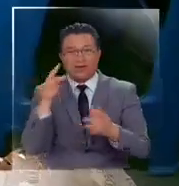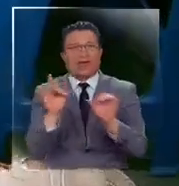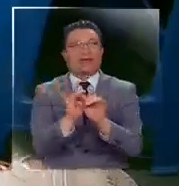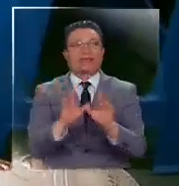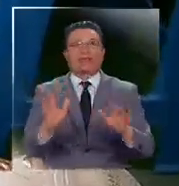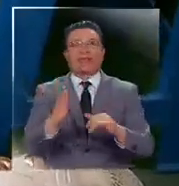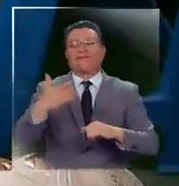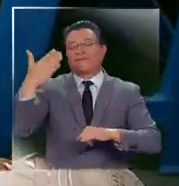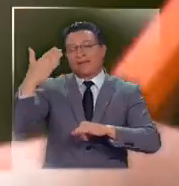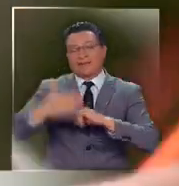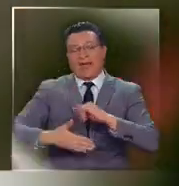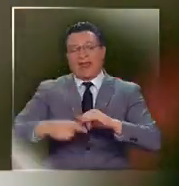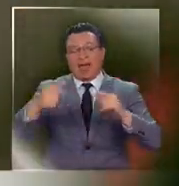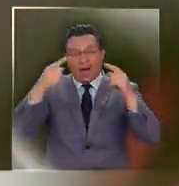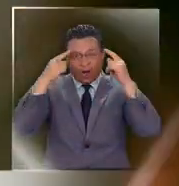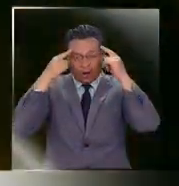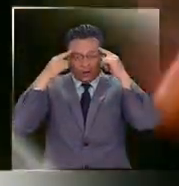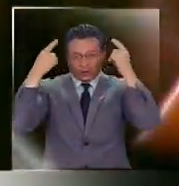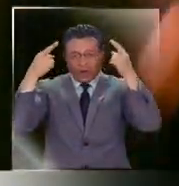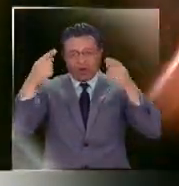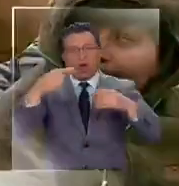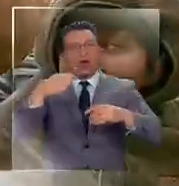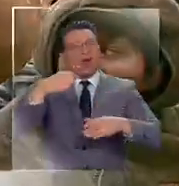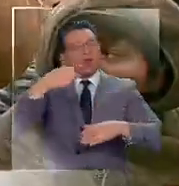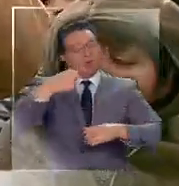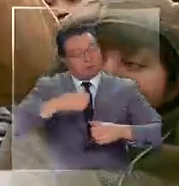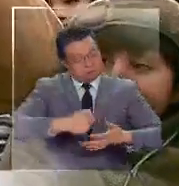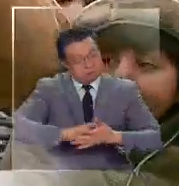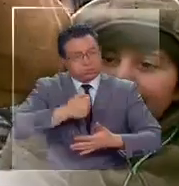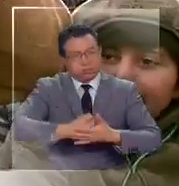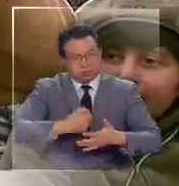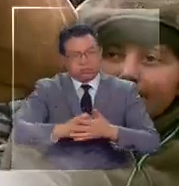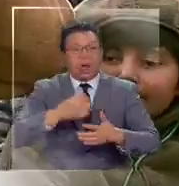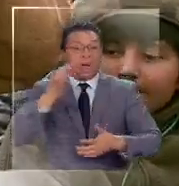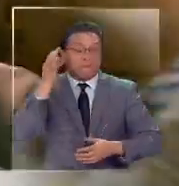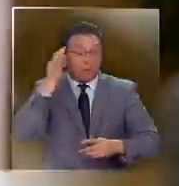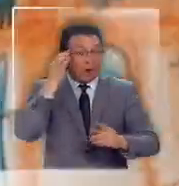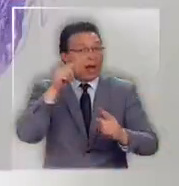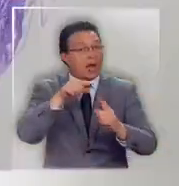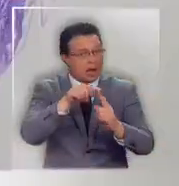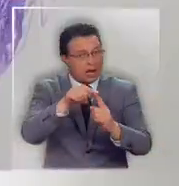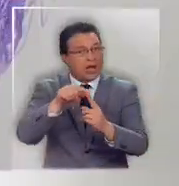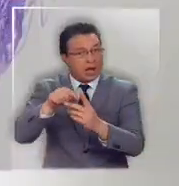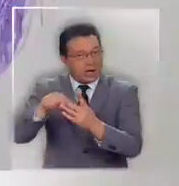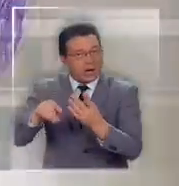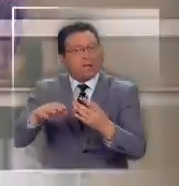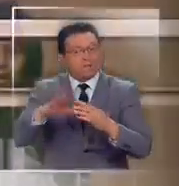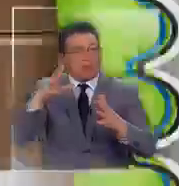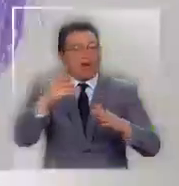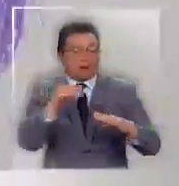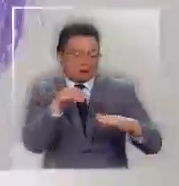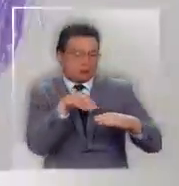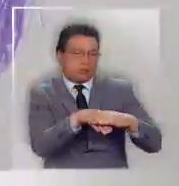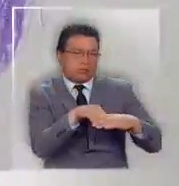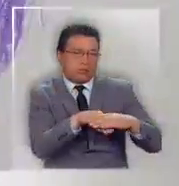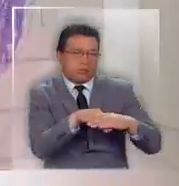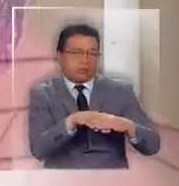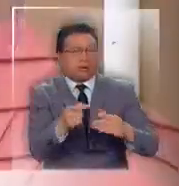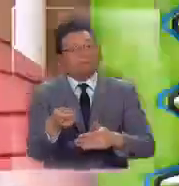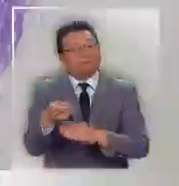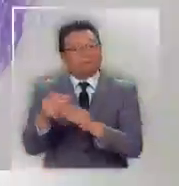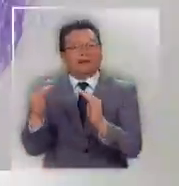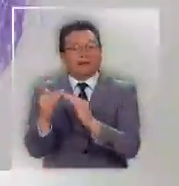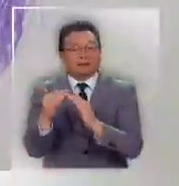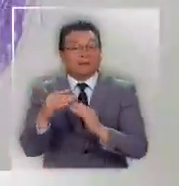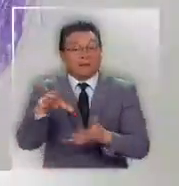el final de un sueño. Y de todo un esfuerzo, principalmente de mujeres, las que más juntan para el subsidio, las que en el caso